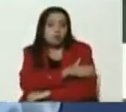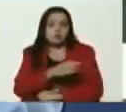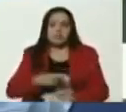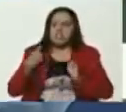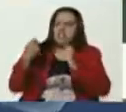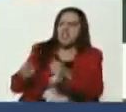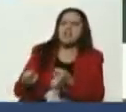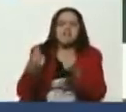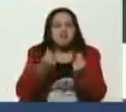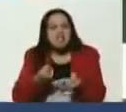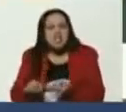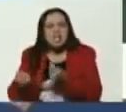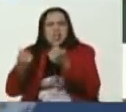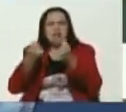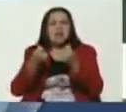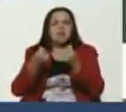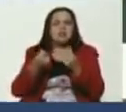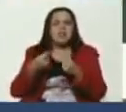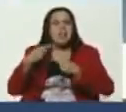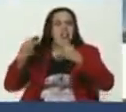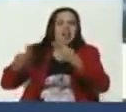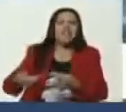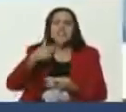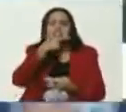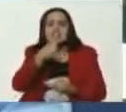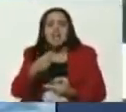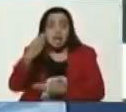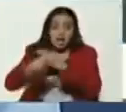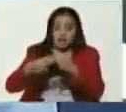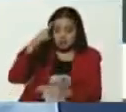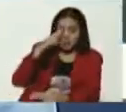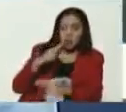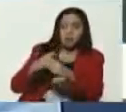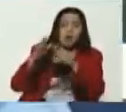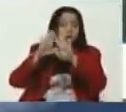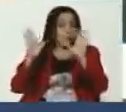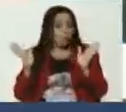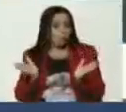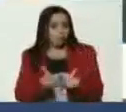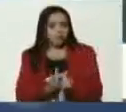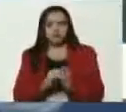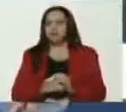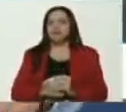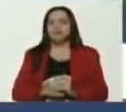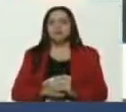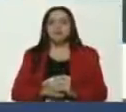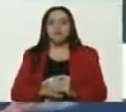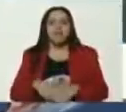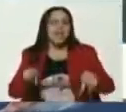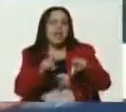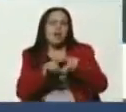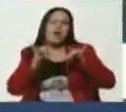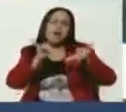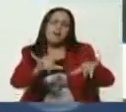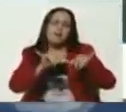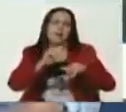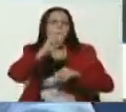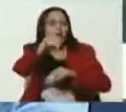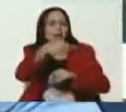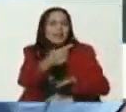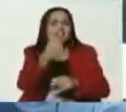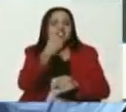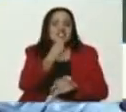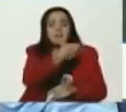recursos, y les dan facilidades, y los reconocen en el mundo. No les extraño, porque este es el mismo guión, que mañana nombren